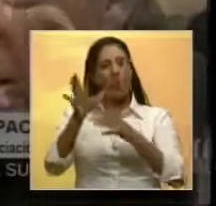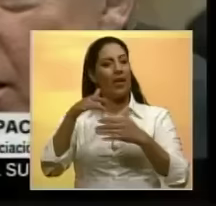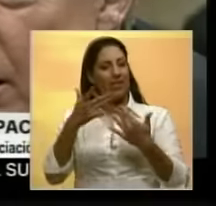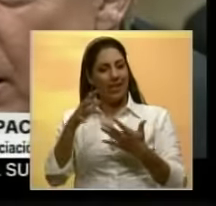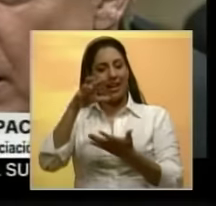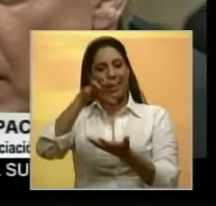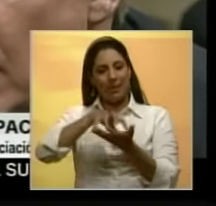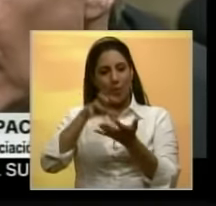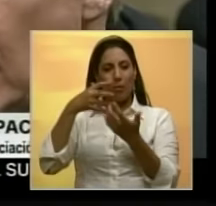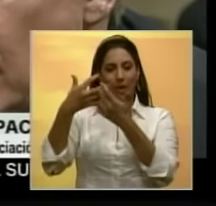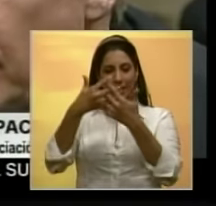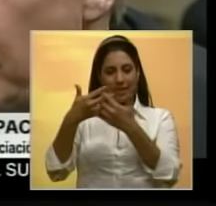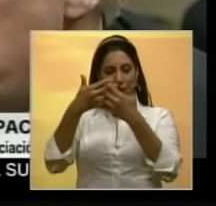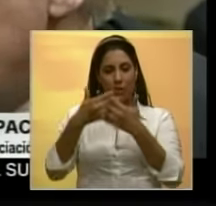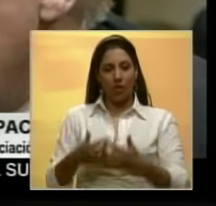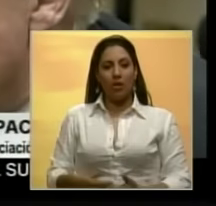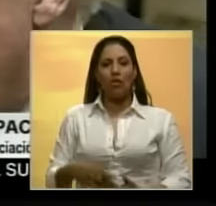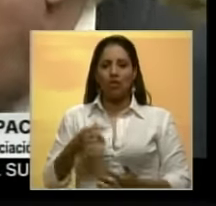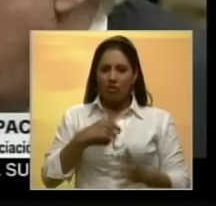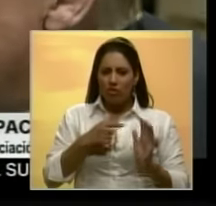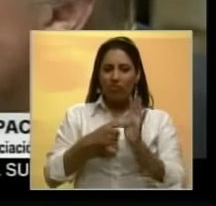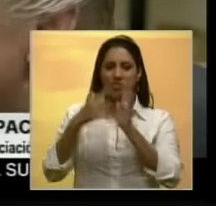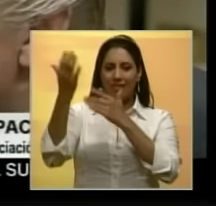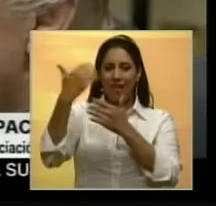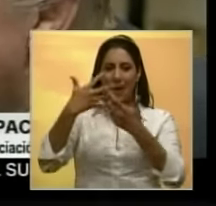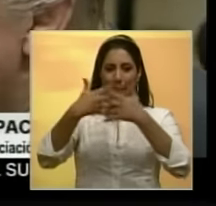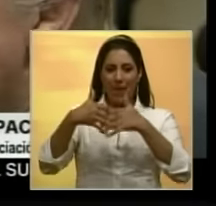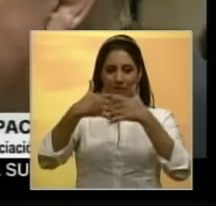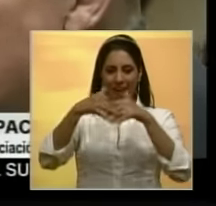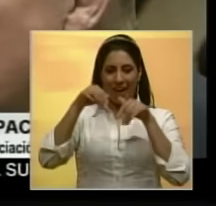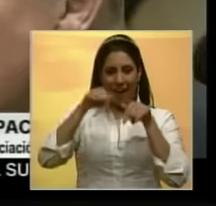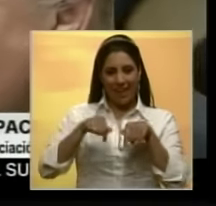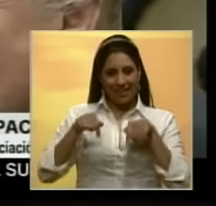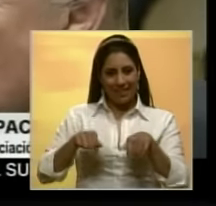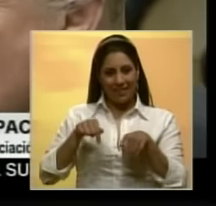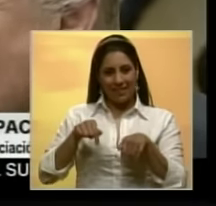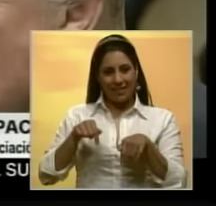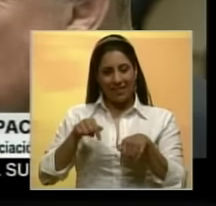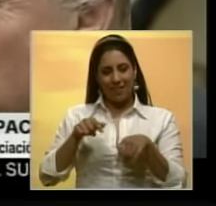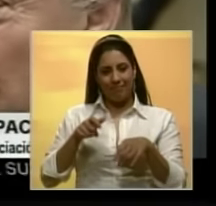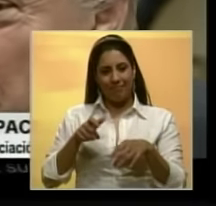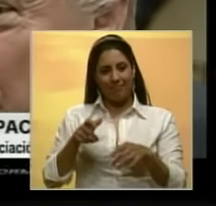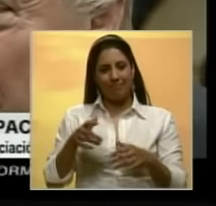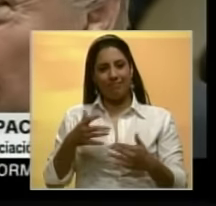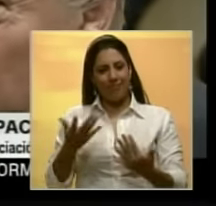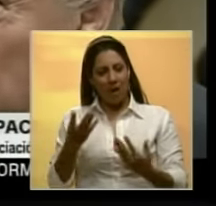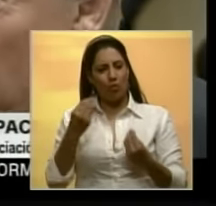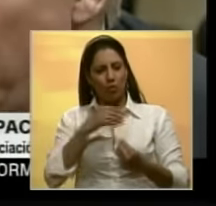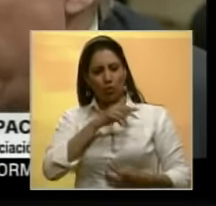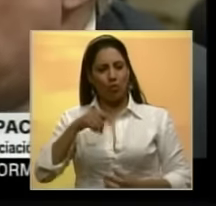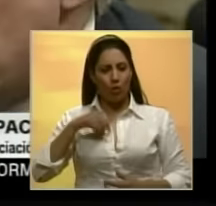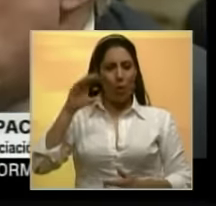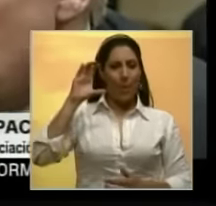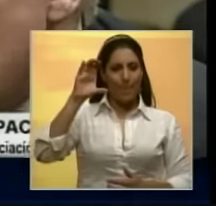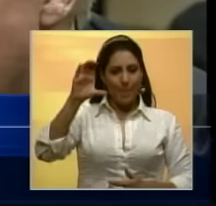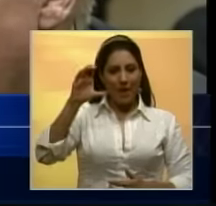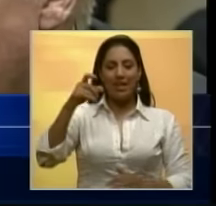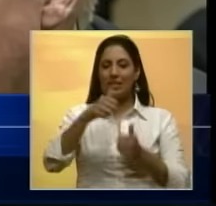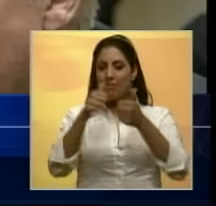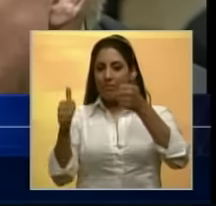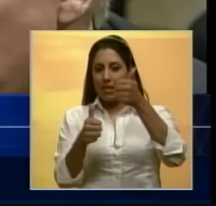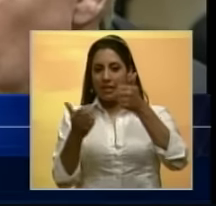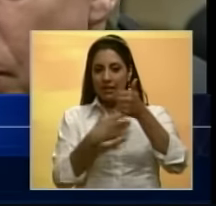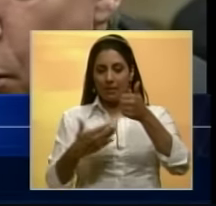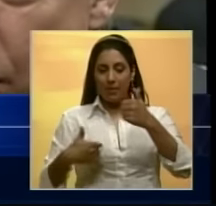de Estados Unidos. Queremos traer la fabricación de regreso a nuestro país. El